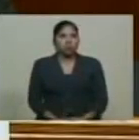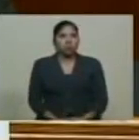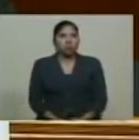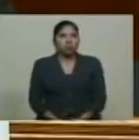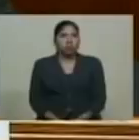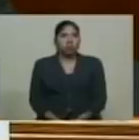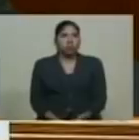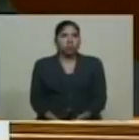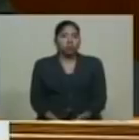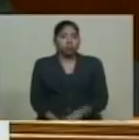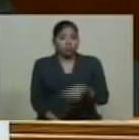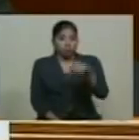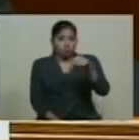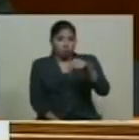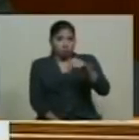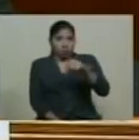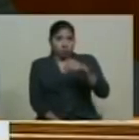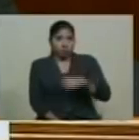Hoy,